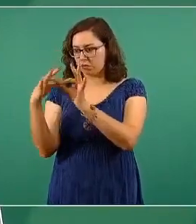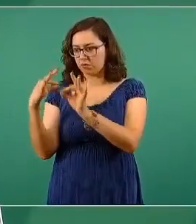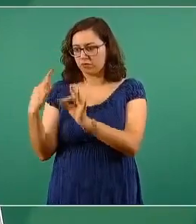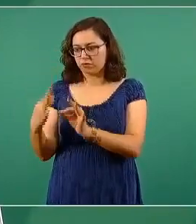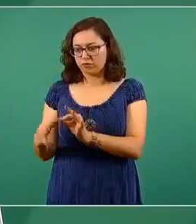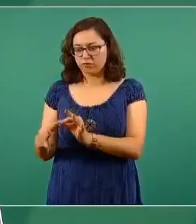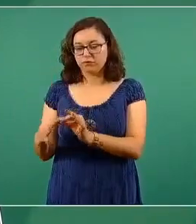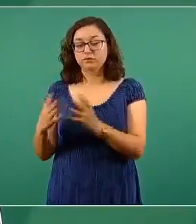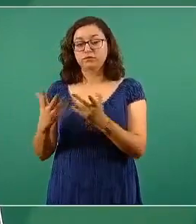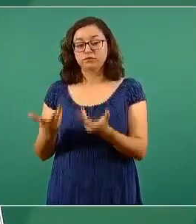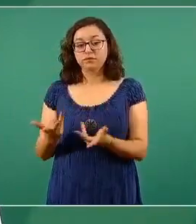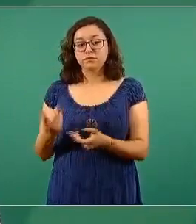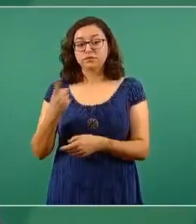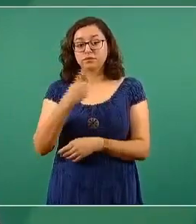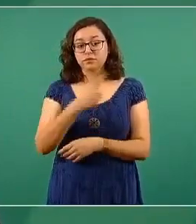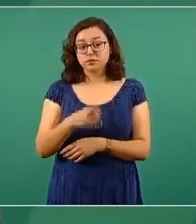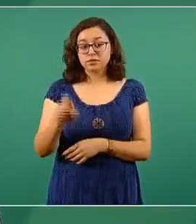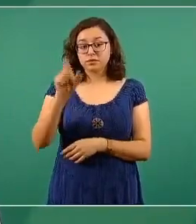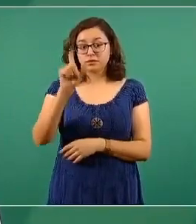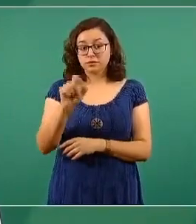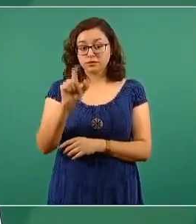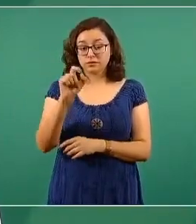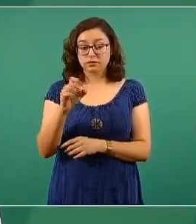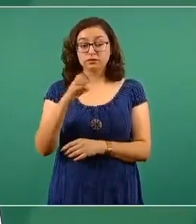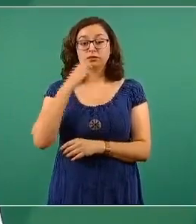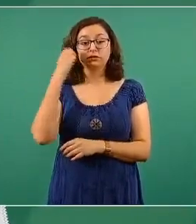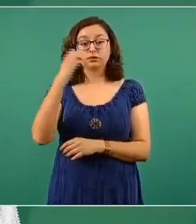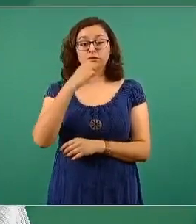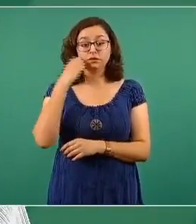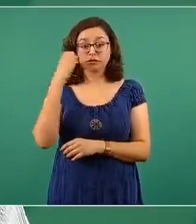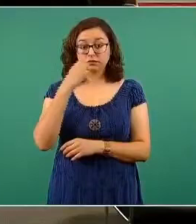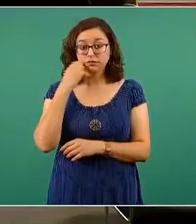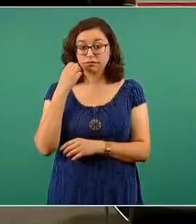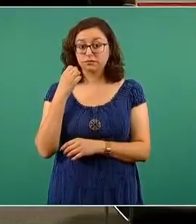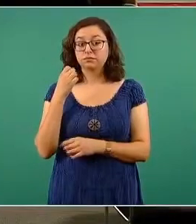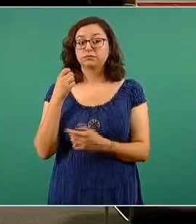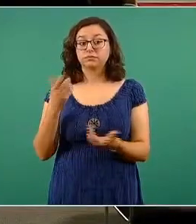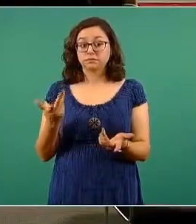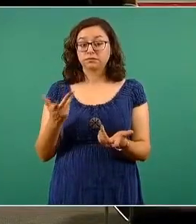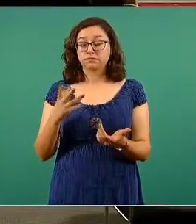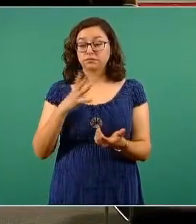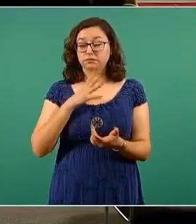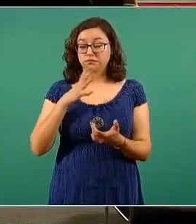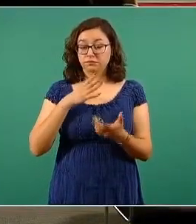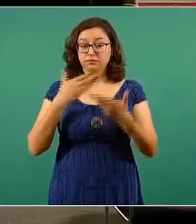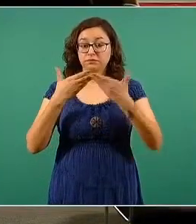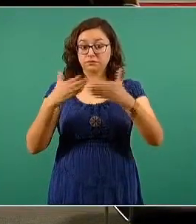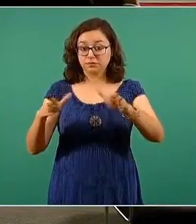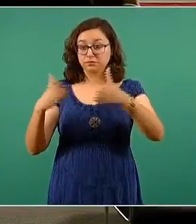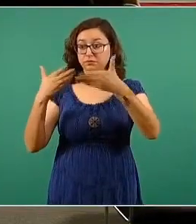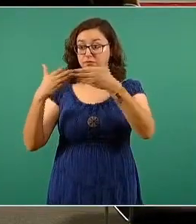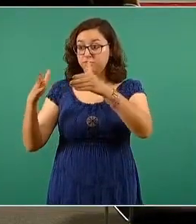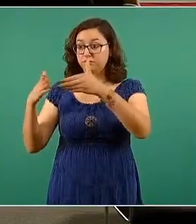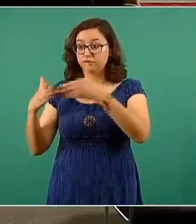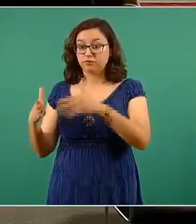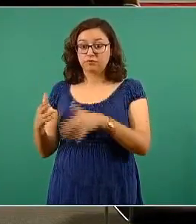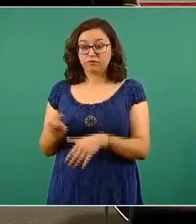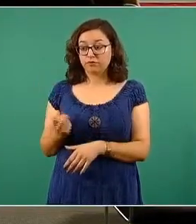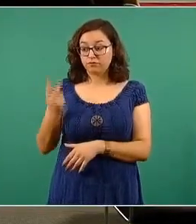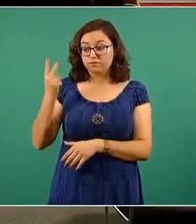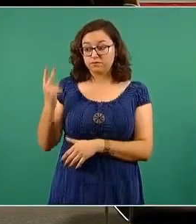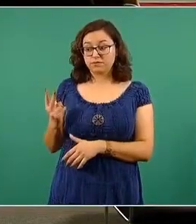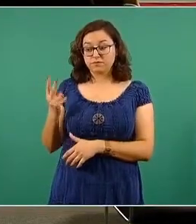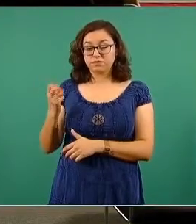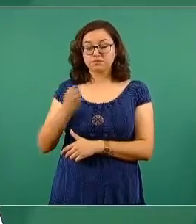las poco más de 120 escuelas, planteles escolares que estaban activos en su momento en Campeche, solamente 2